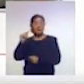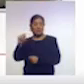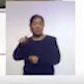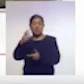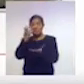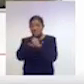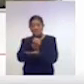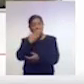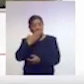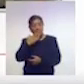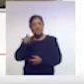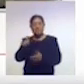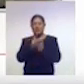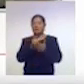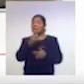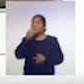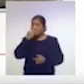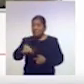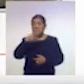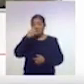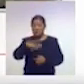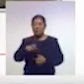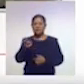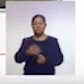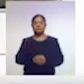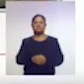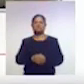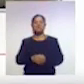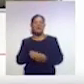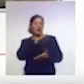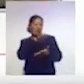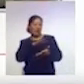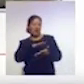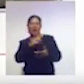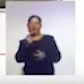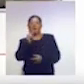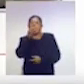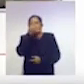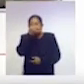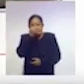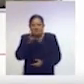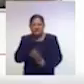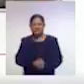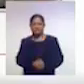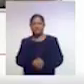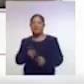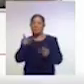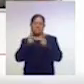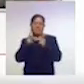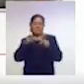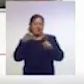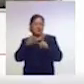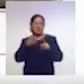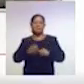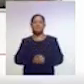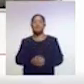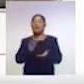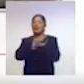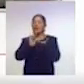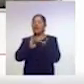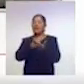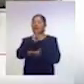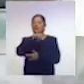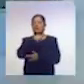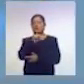altamente recomendable, muy ameno, muy ágil. Te lo terminas en una tarde. Ay, perfecto, y muy al caso lo que estamos viendo. Muchísimas gracias, Yacir. A ti,